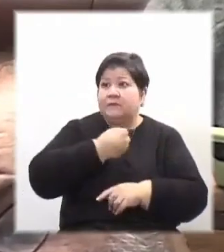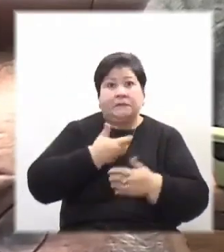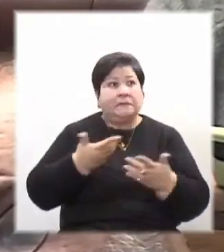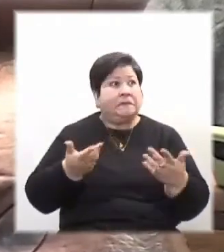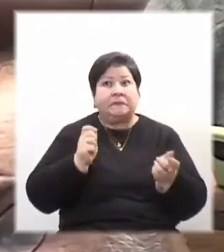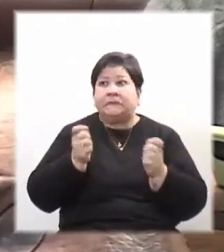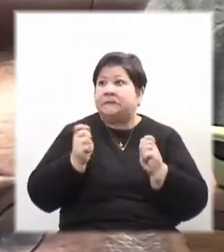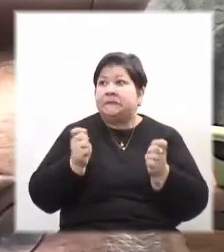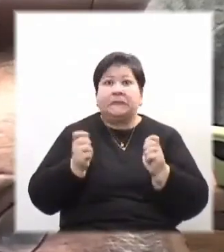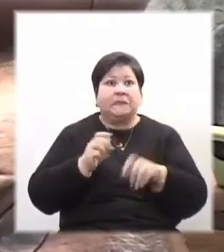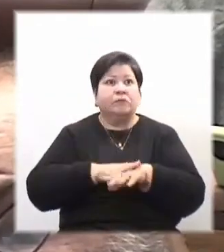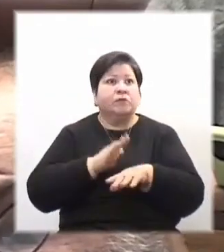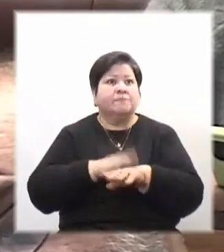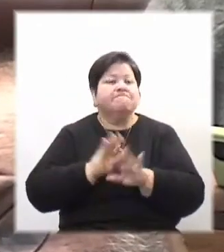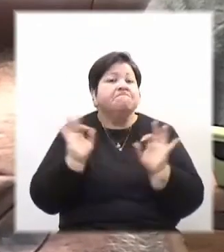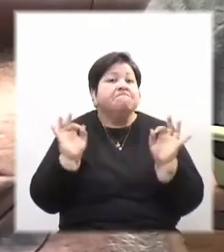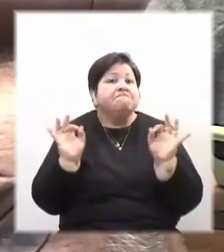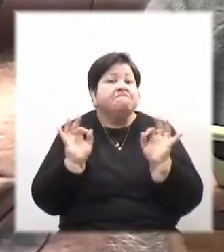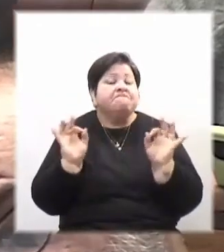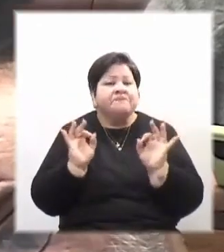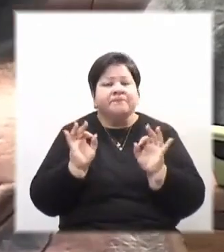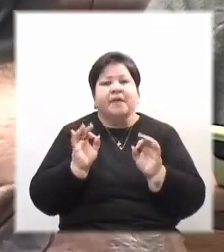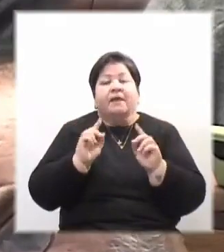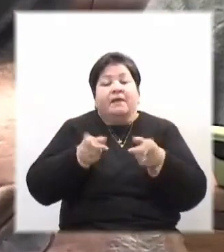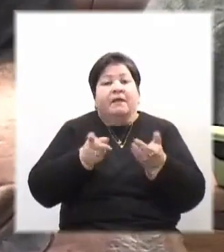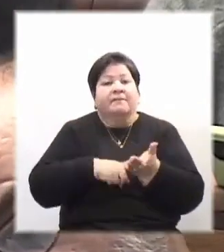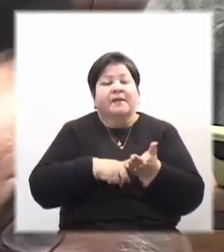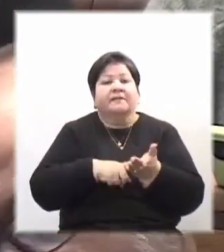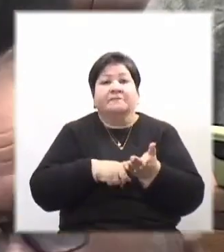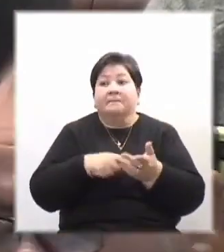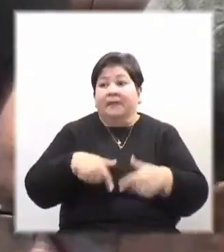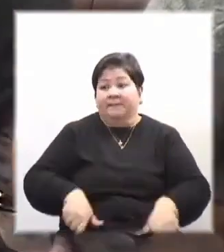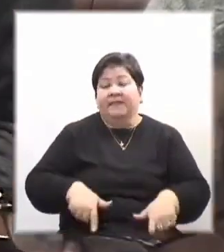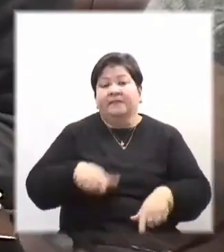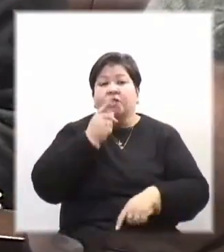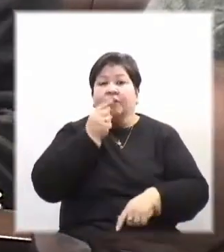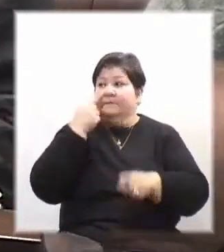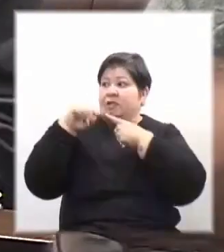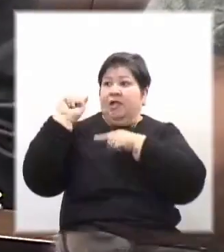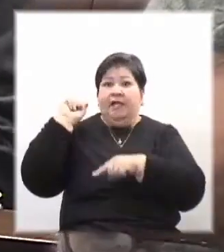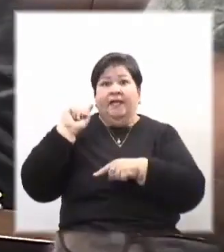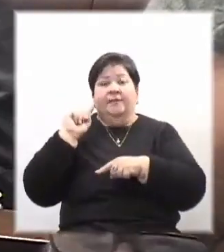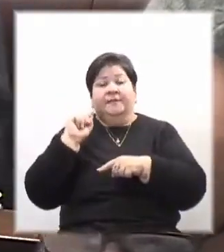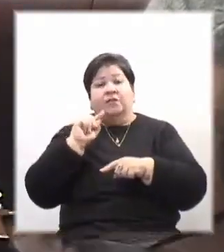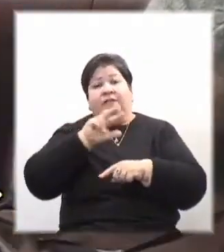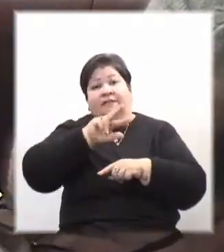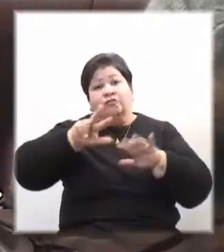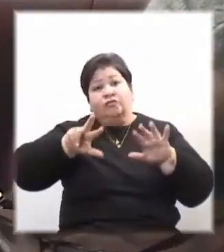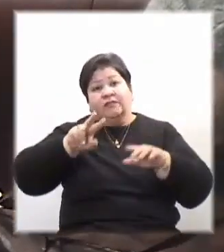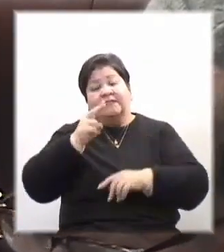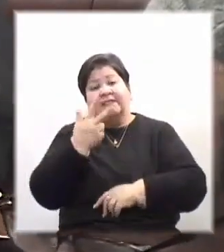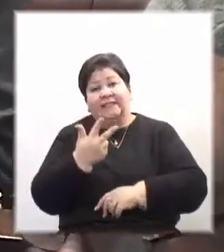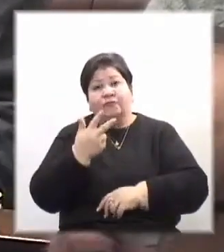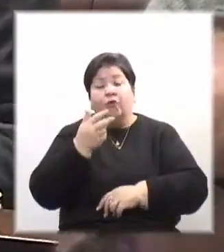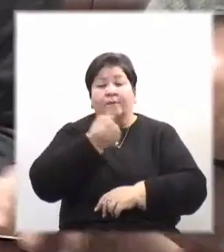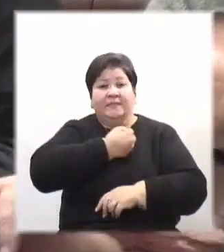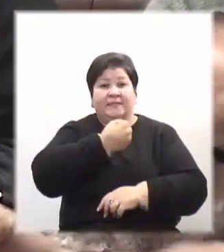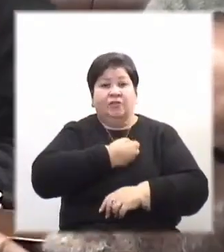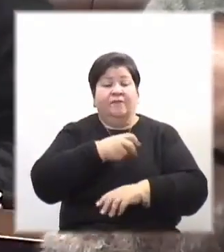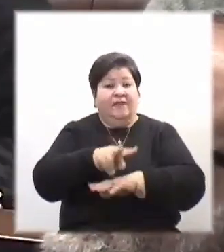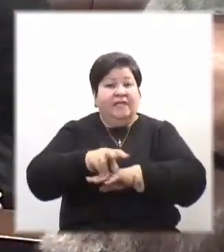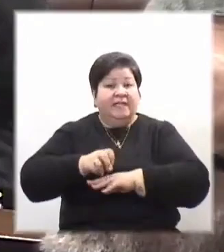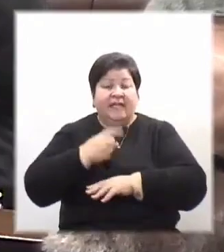además tenemos esa inconsistencia de que por ejemplo para el Ministerio del interior el año pasado hubieron 383 homicidios y